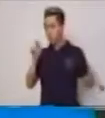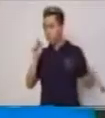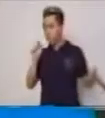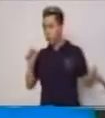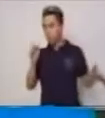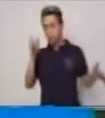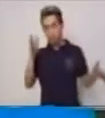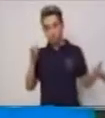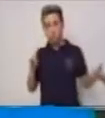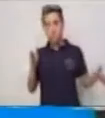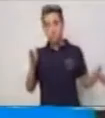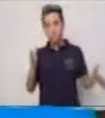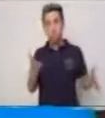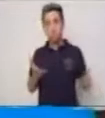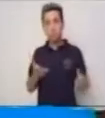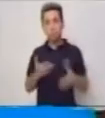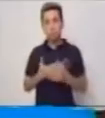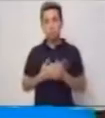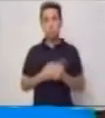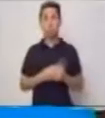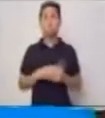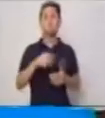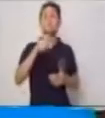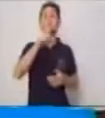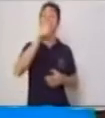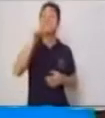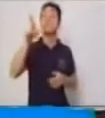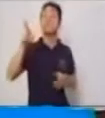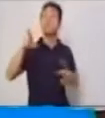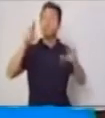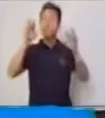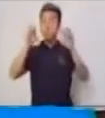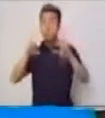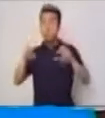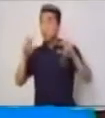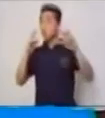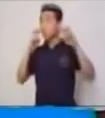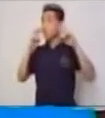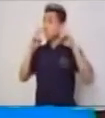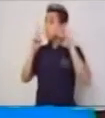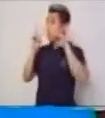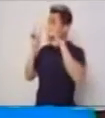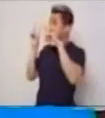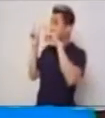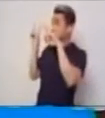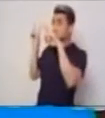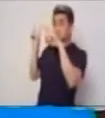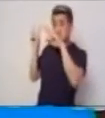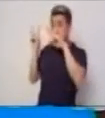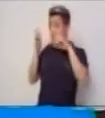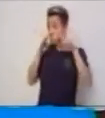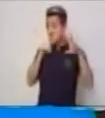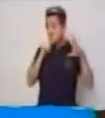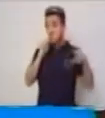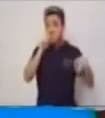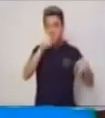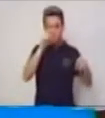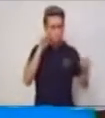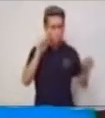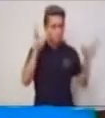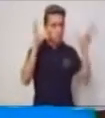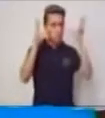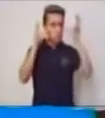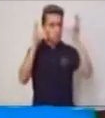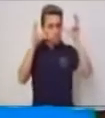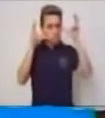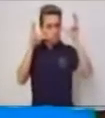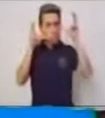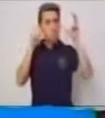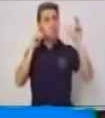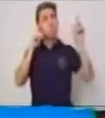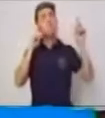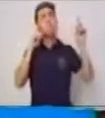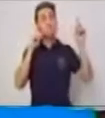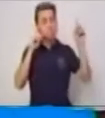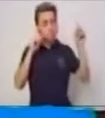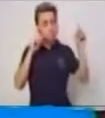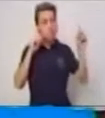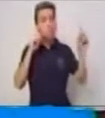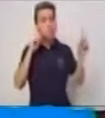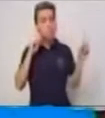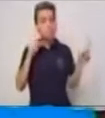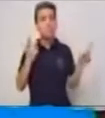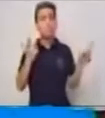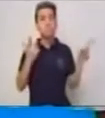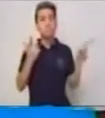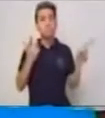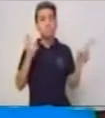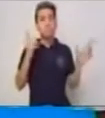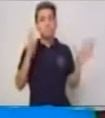no sintonizan, que no tienen la capacidad visual, pueden escuchar esto e identificar cuál